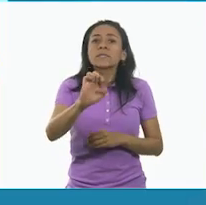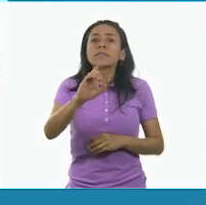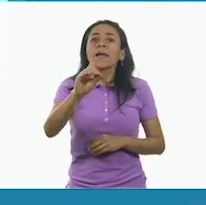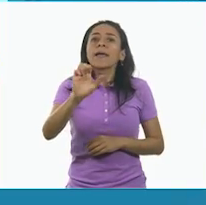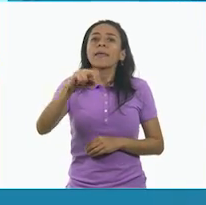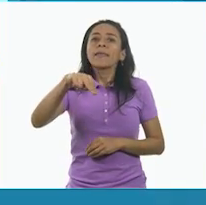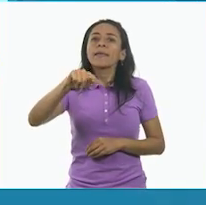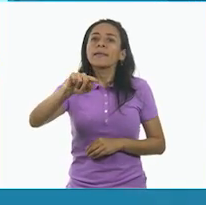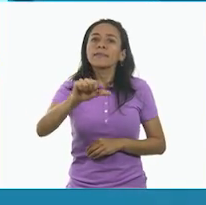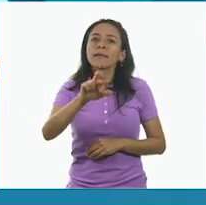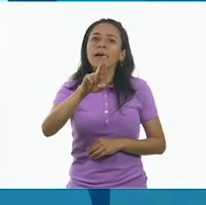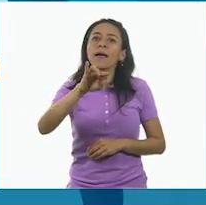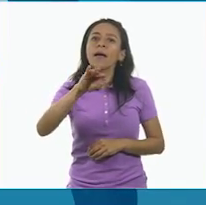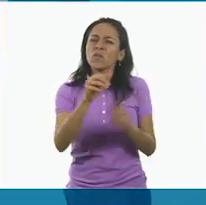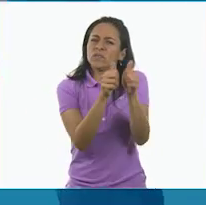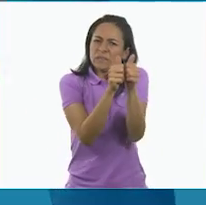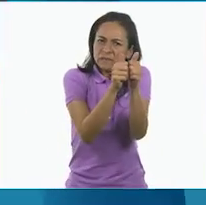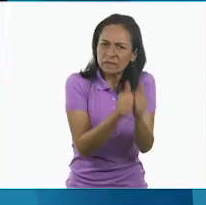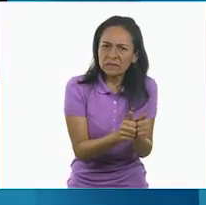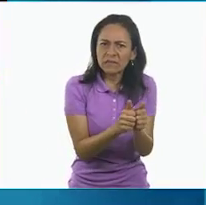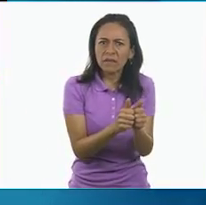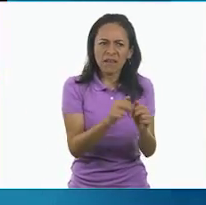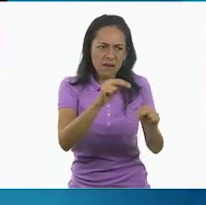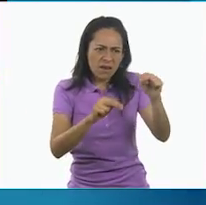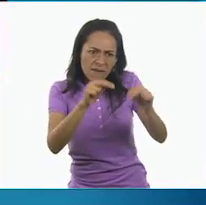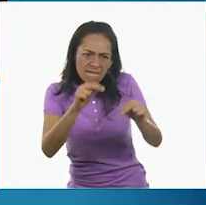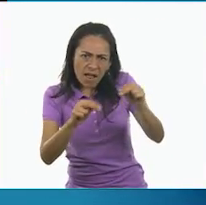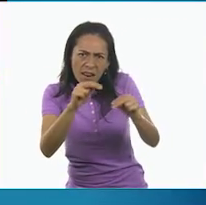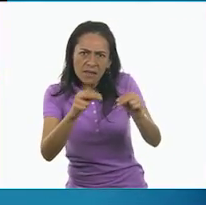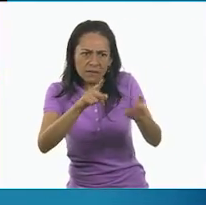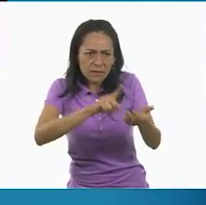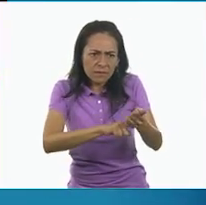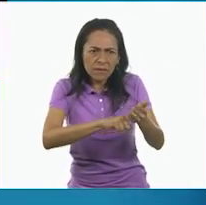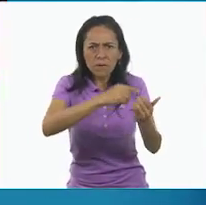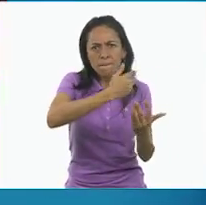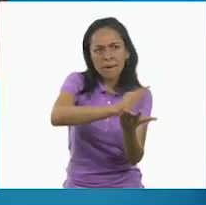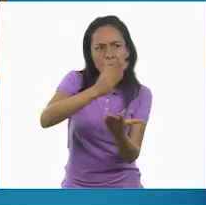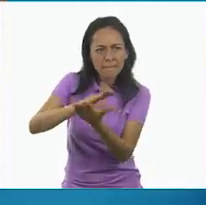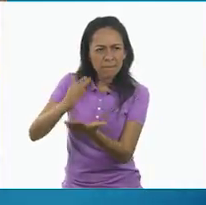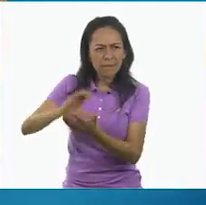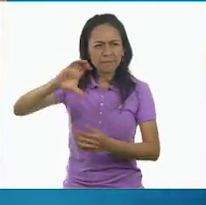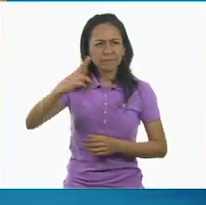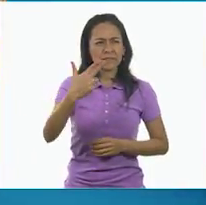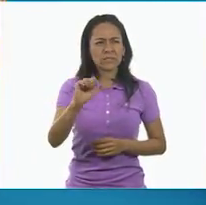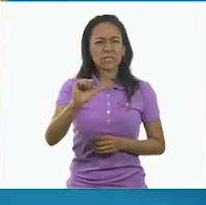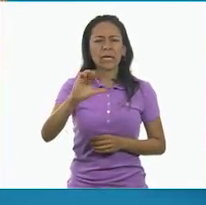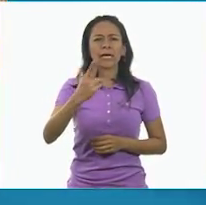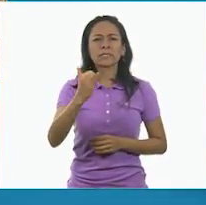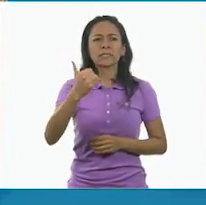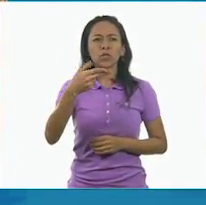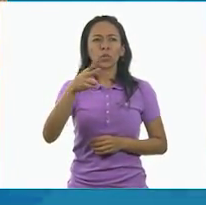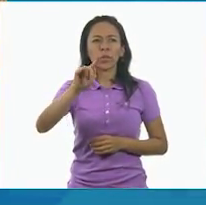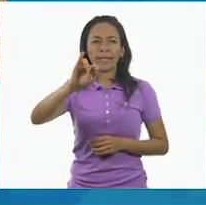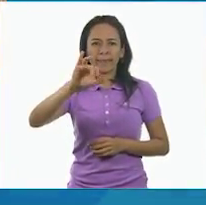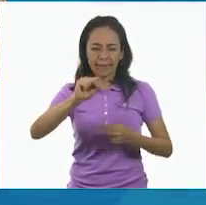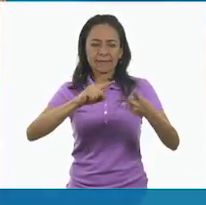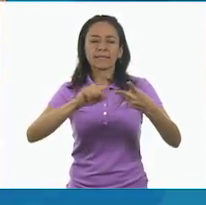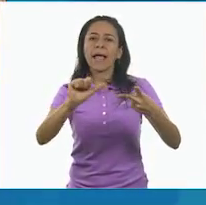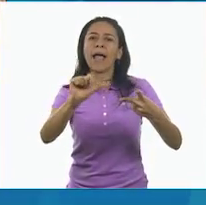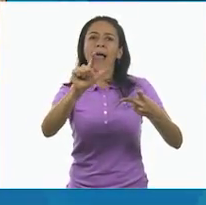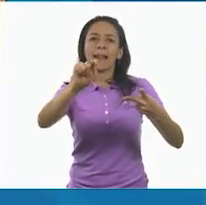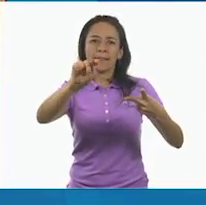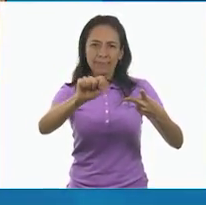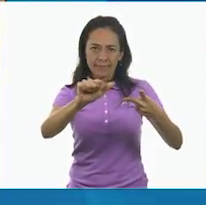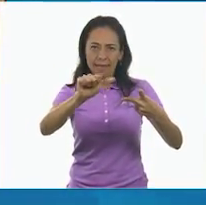marcada jerarquización social. Se identifica la cultura chalchihuites y Altavista como uno de sus